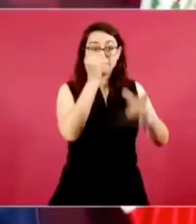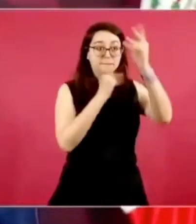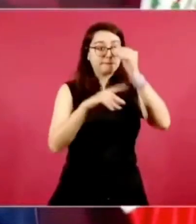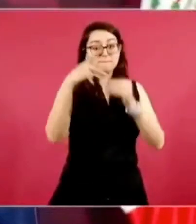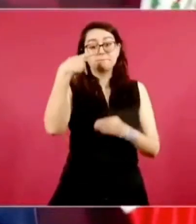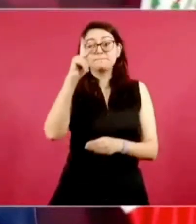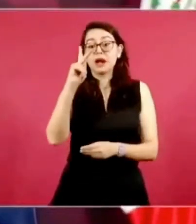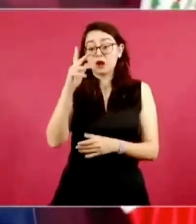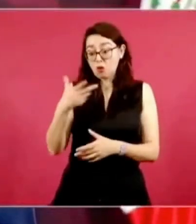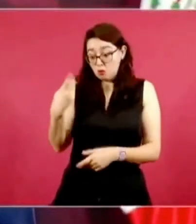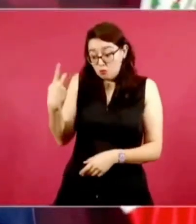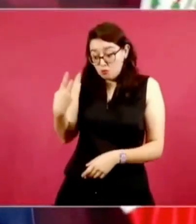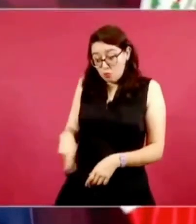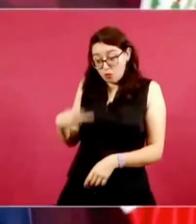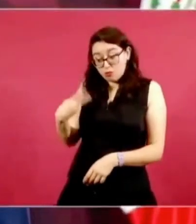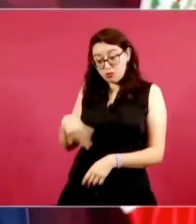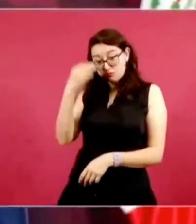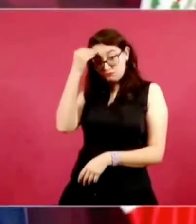podamos.